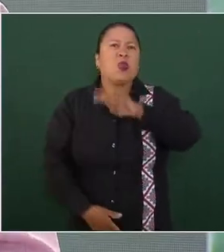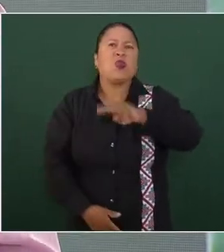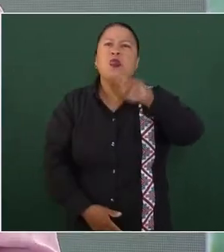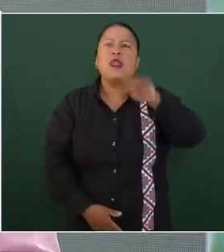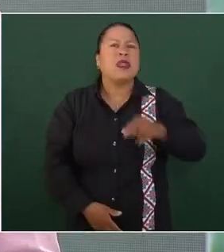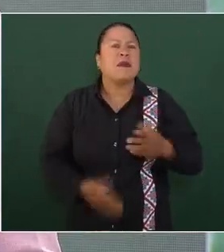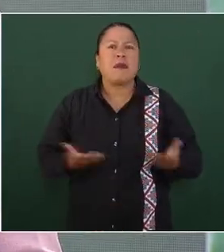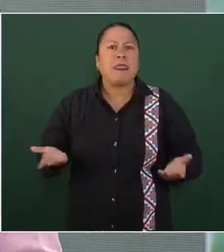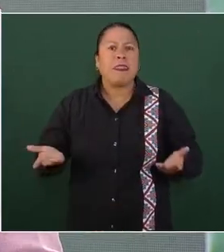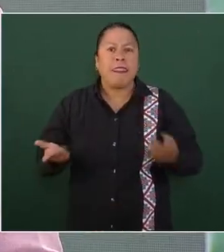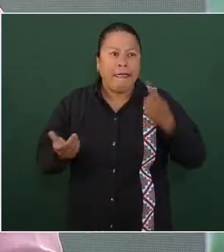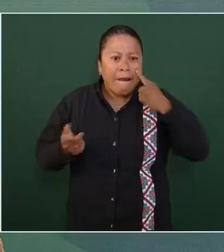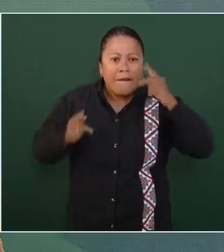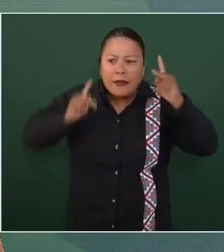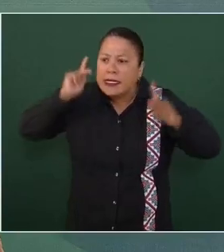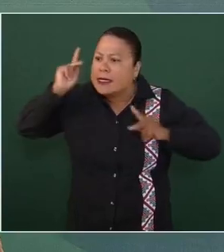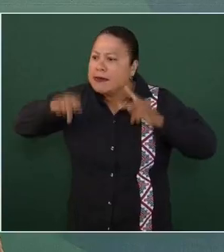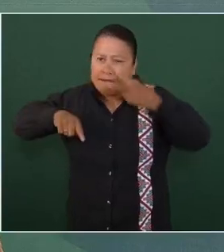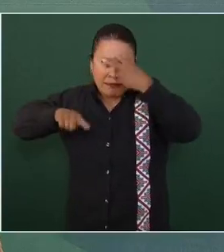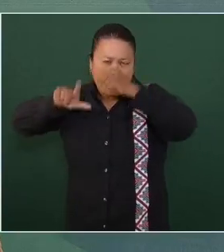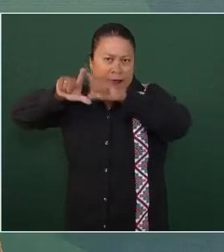a visitar nuestro país